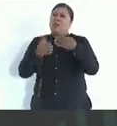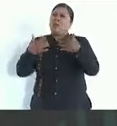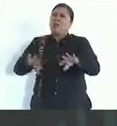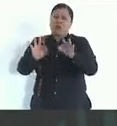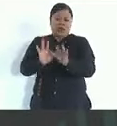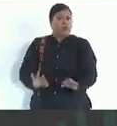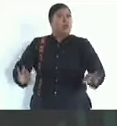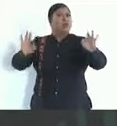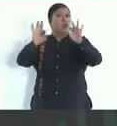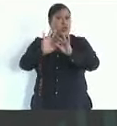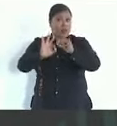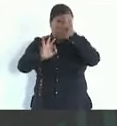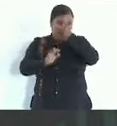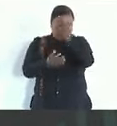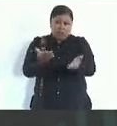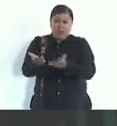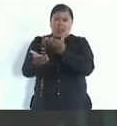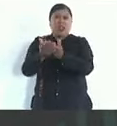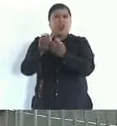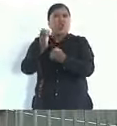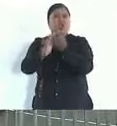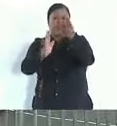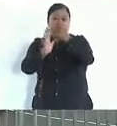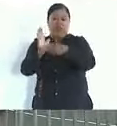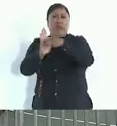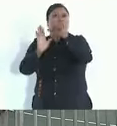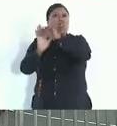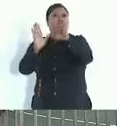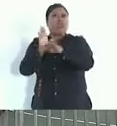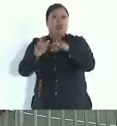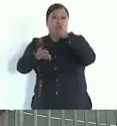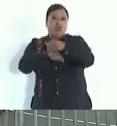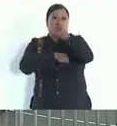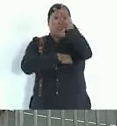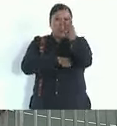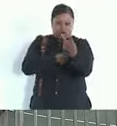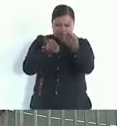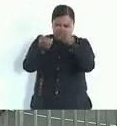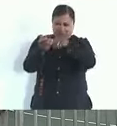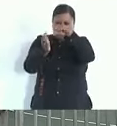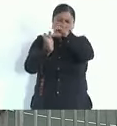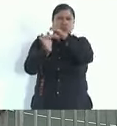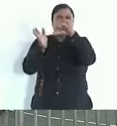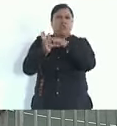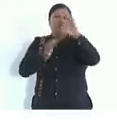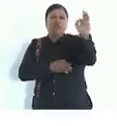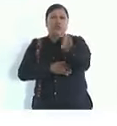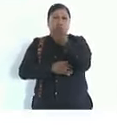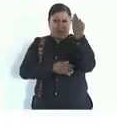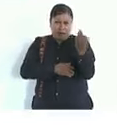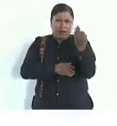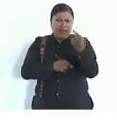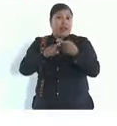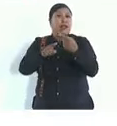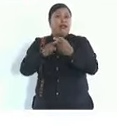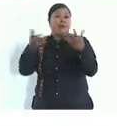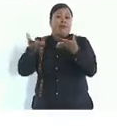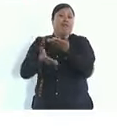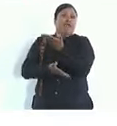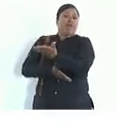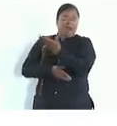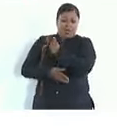importantes de la iniciativa de reforma al artículo segundo de la Constitución Federal enviada por el presidente